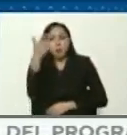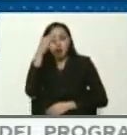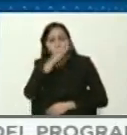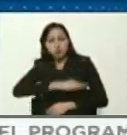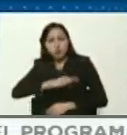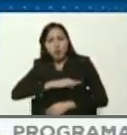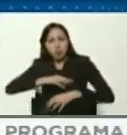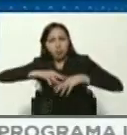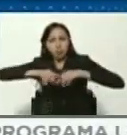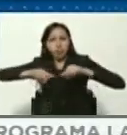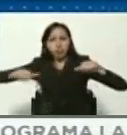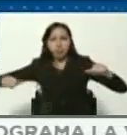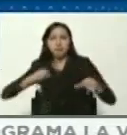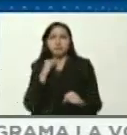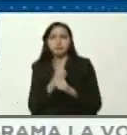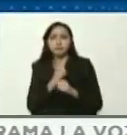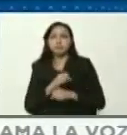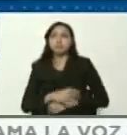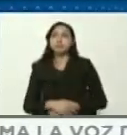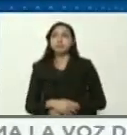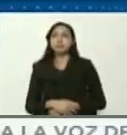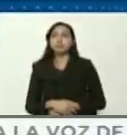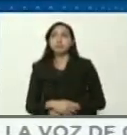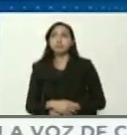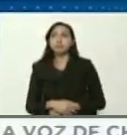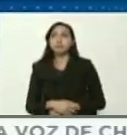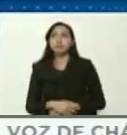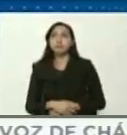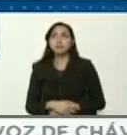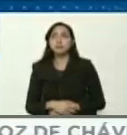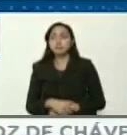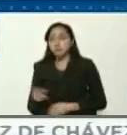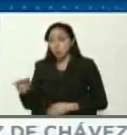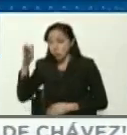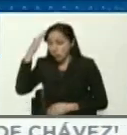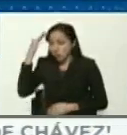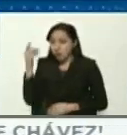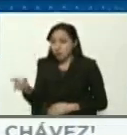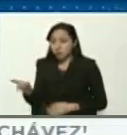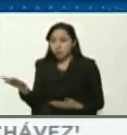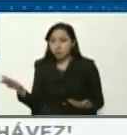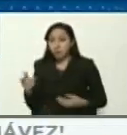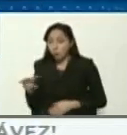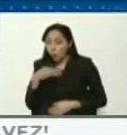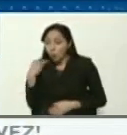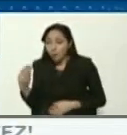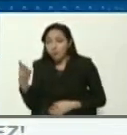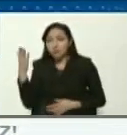lo territorial. Esa es la diferencia, Mery Maldonado. Grábatelo. Tú que eres